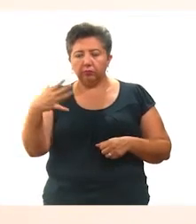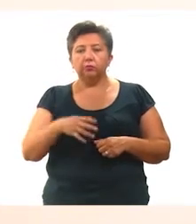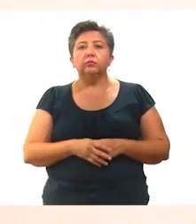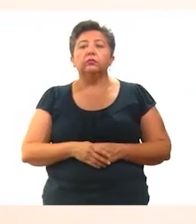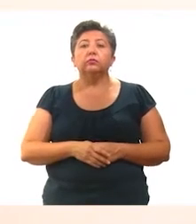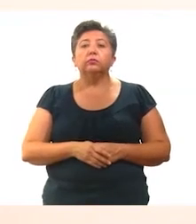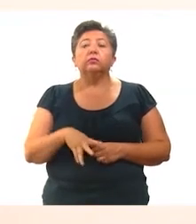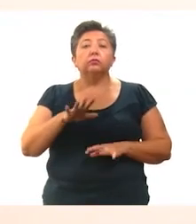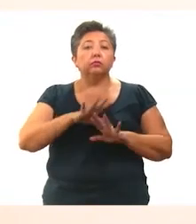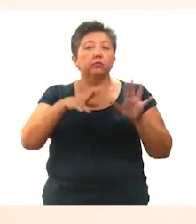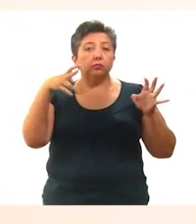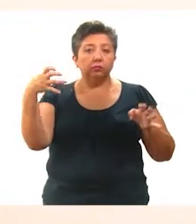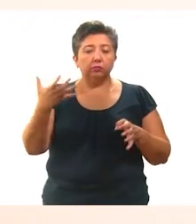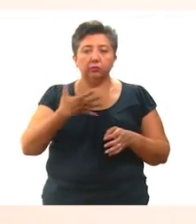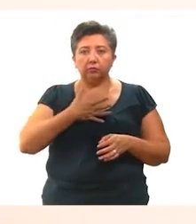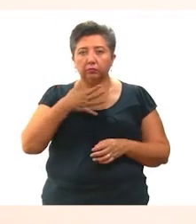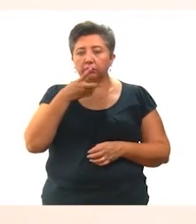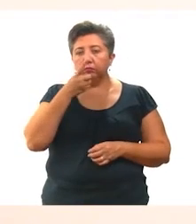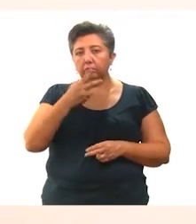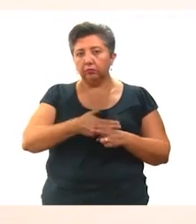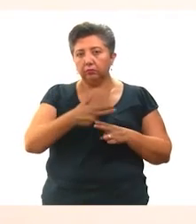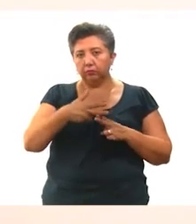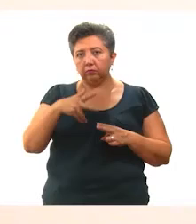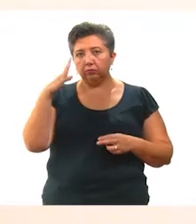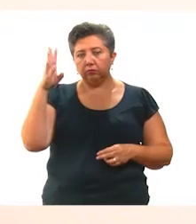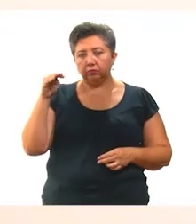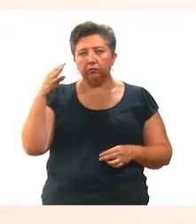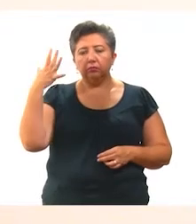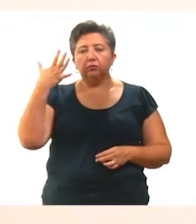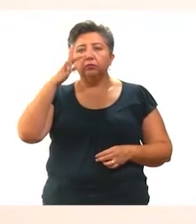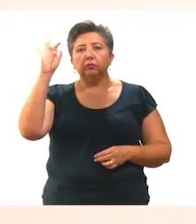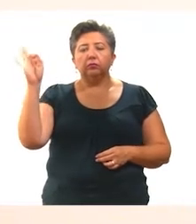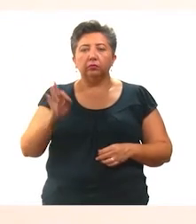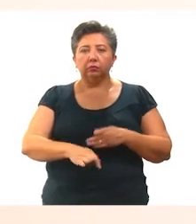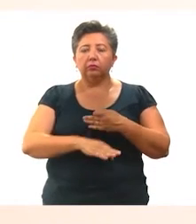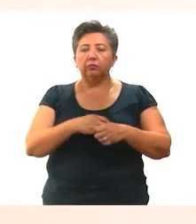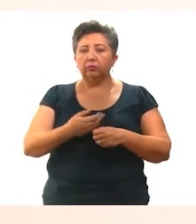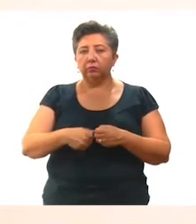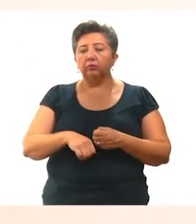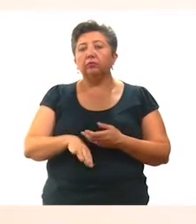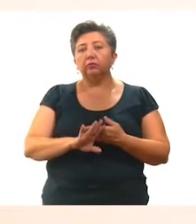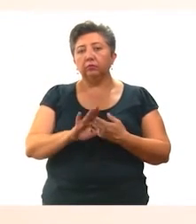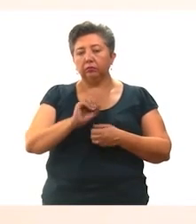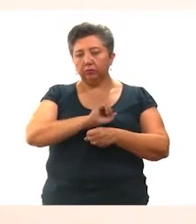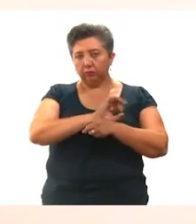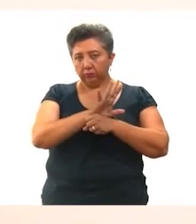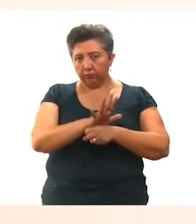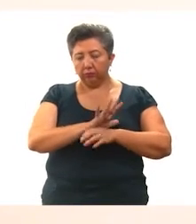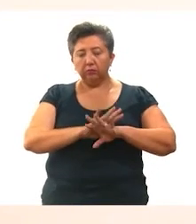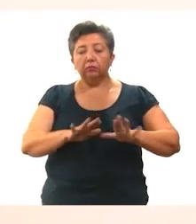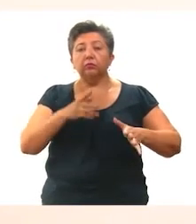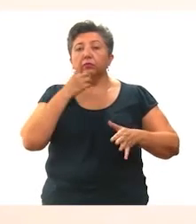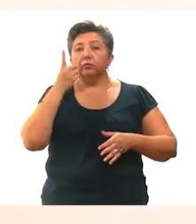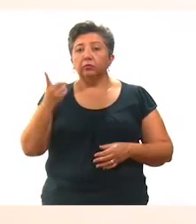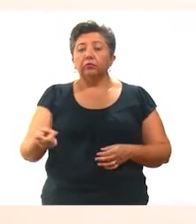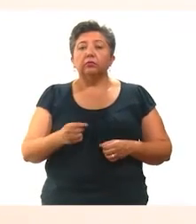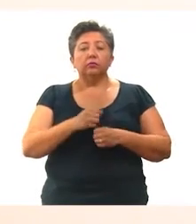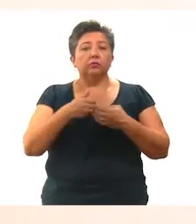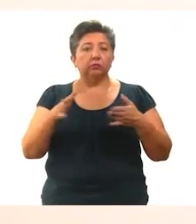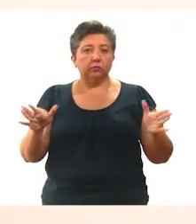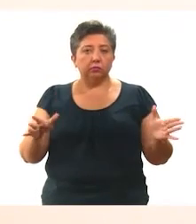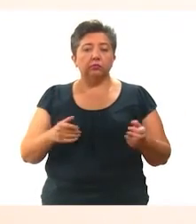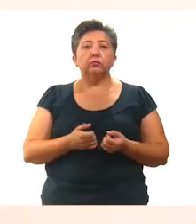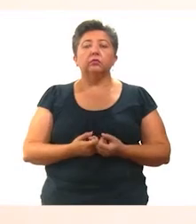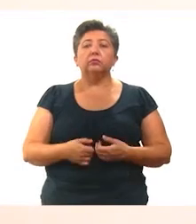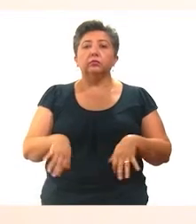hospitalo, teal jalachil. 102.592 mako soku tohtaluyolo, mishbalyantio, matupak y koble kojanelo. Le teo be